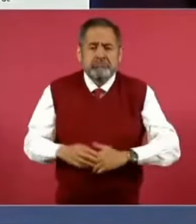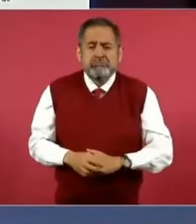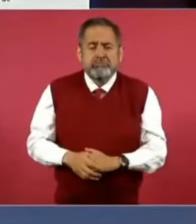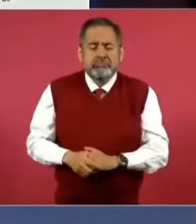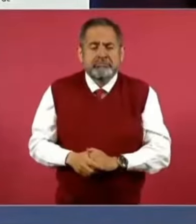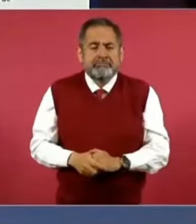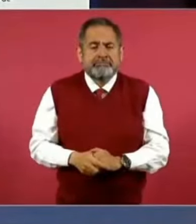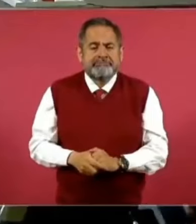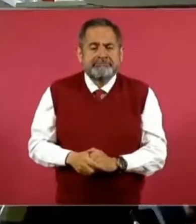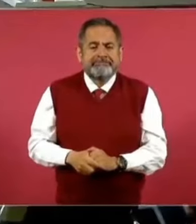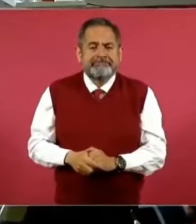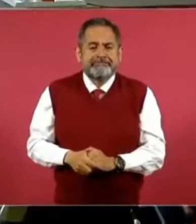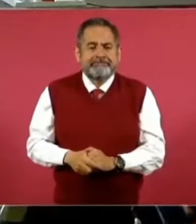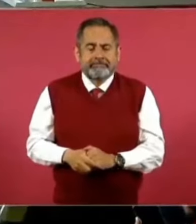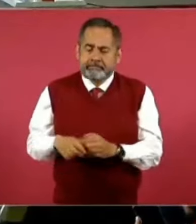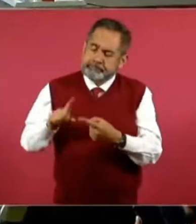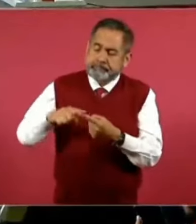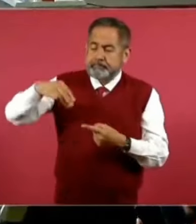es